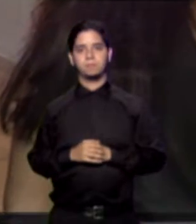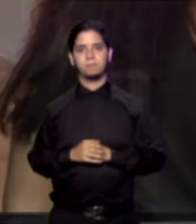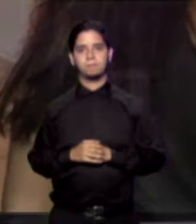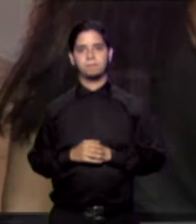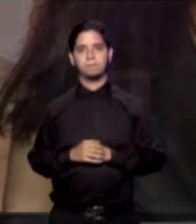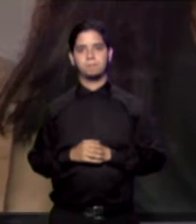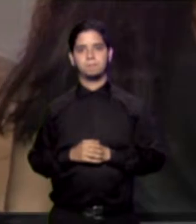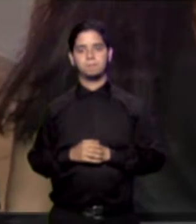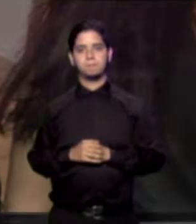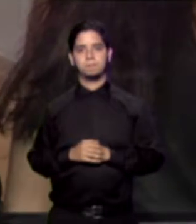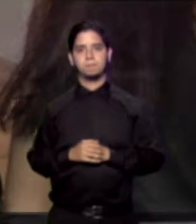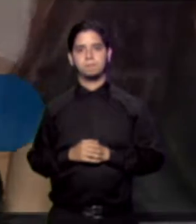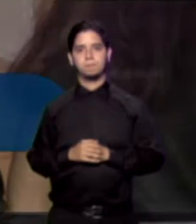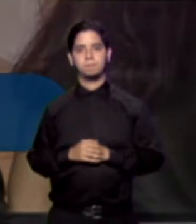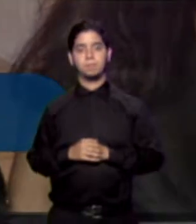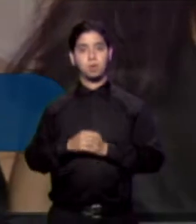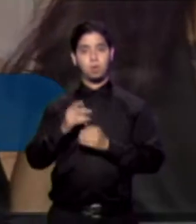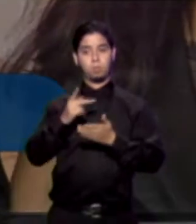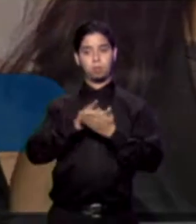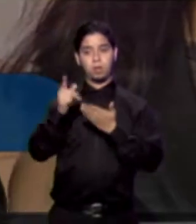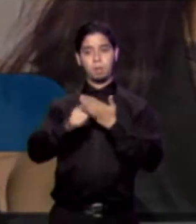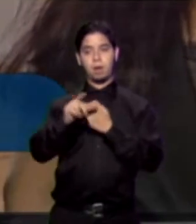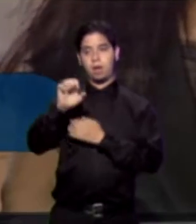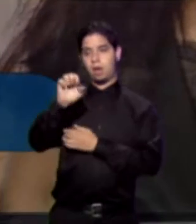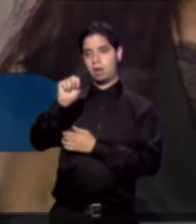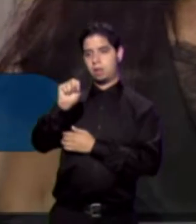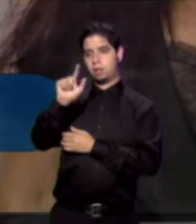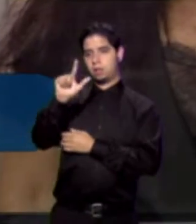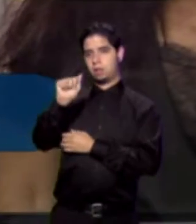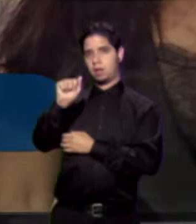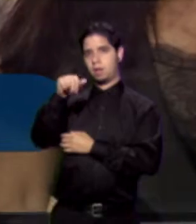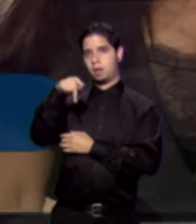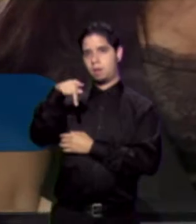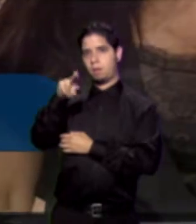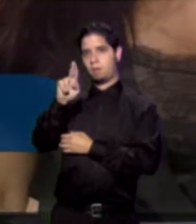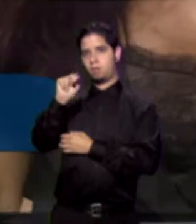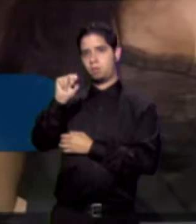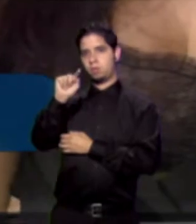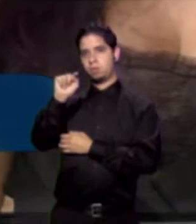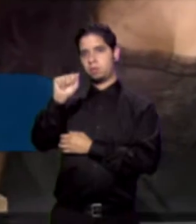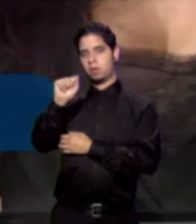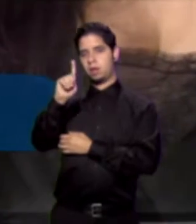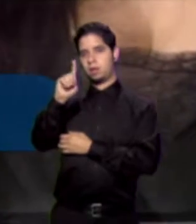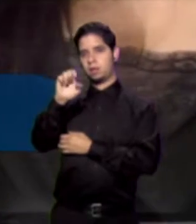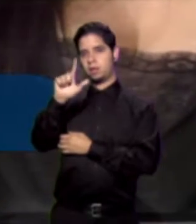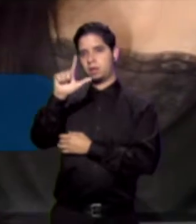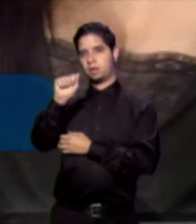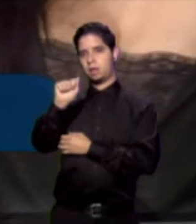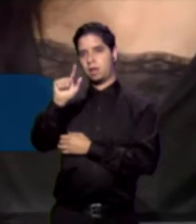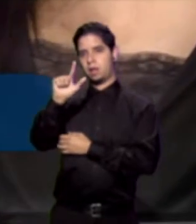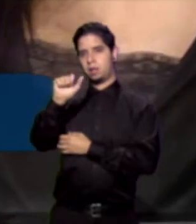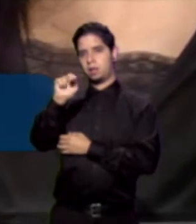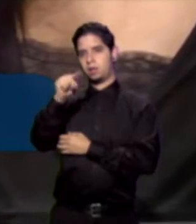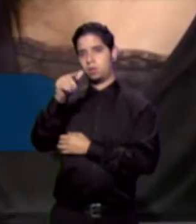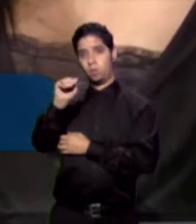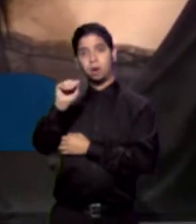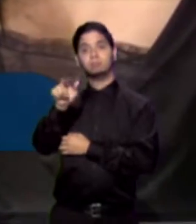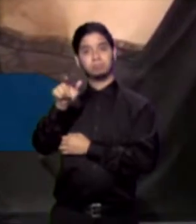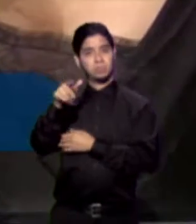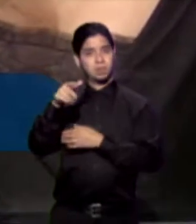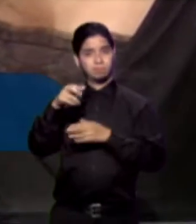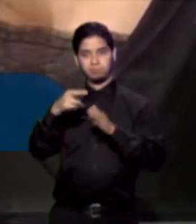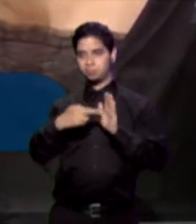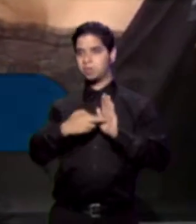El programa en La Punta de la Lengua representa a WIPR en lo que es la CILE, el Congreso Internacional de la